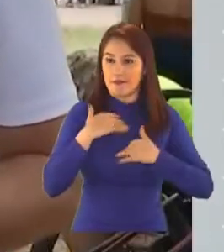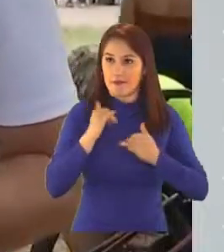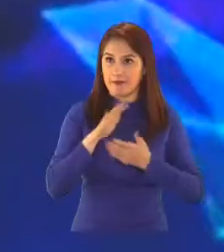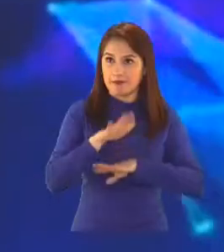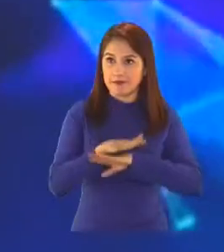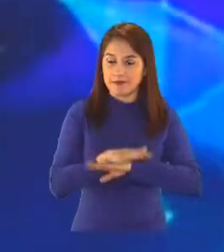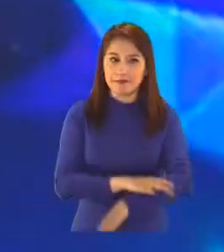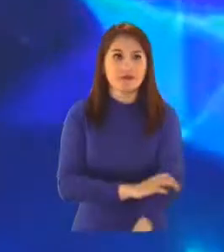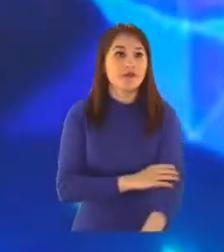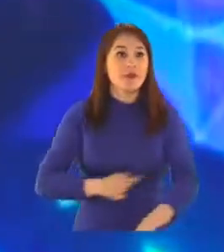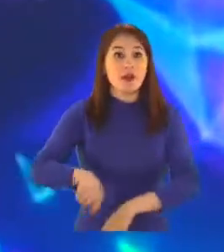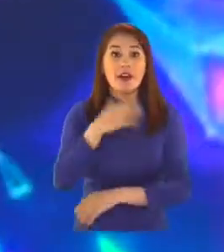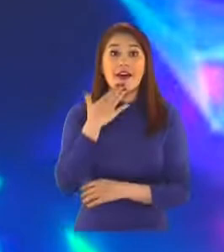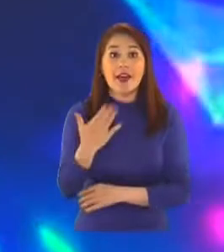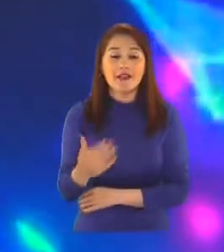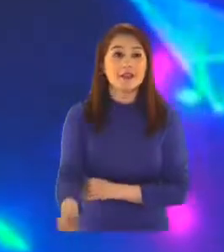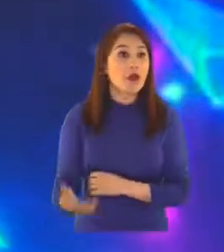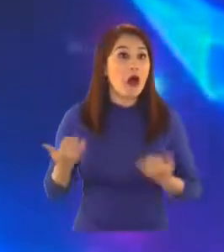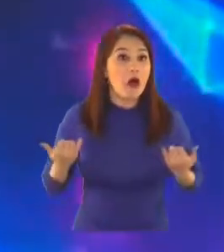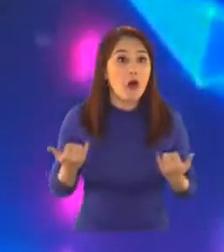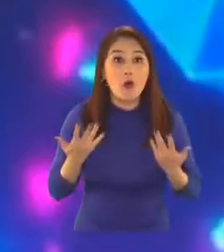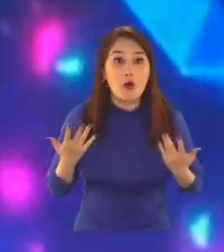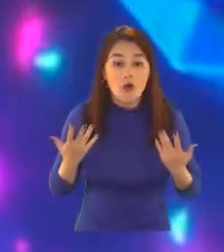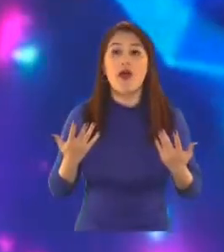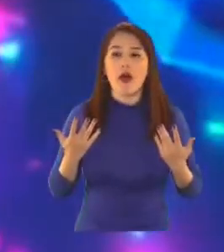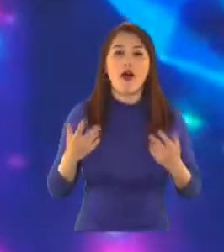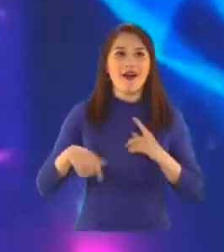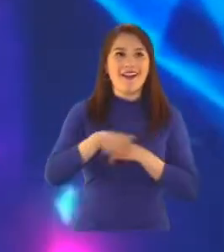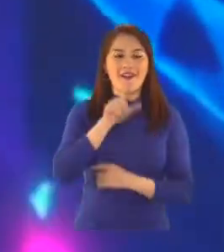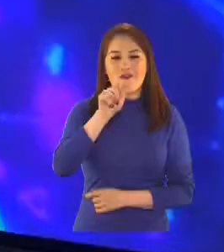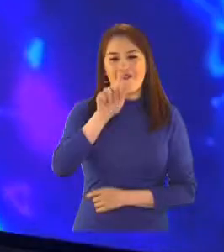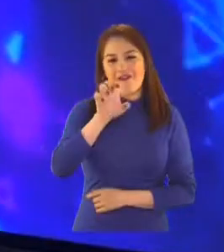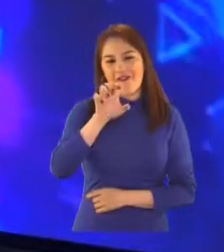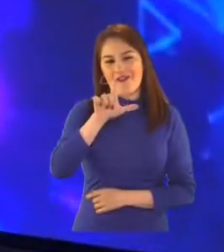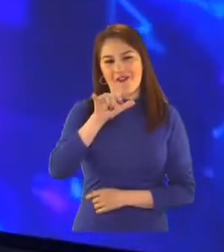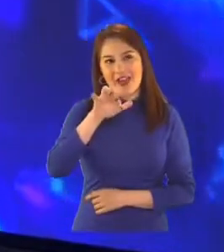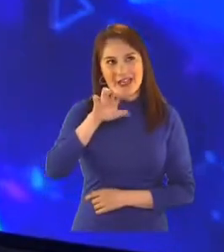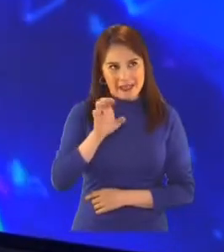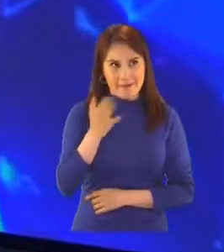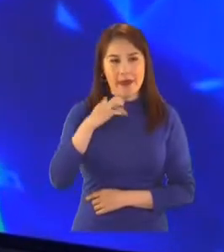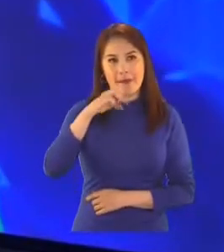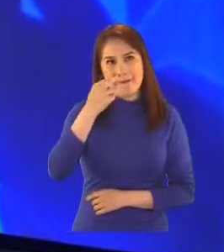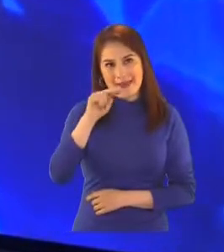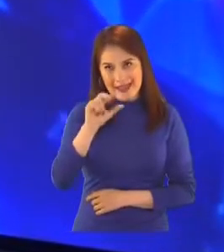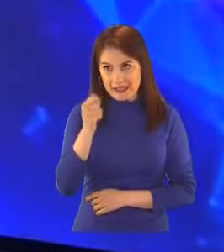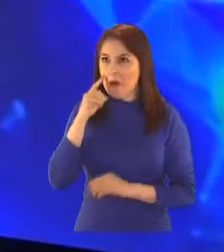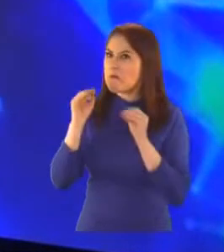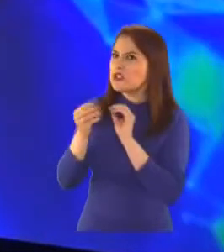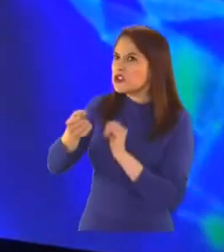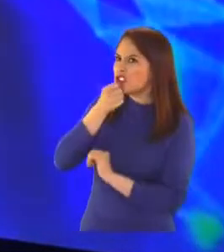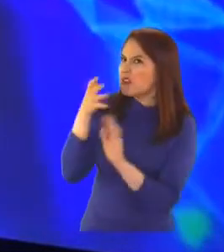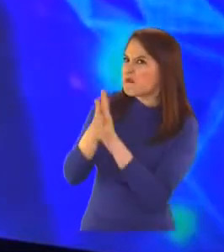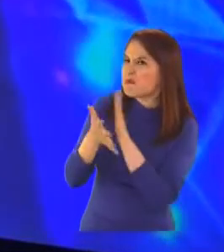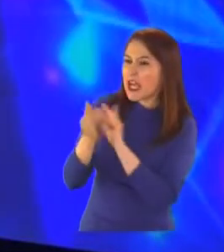tardes, Johnny. Muchísimas gracias. Vean, ¿y qué les parece si vamos ahora con Felipe Peña para conocer las noticias más relevantes en el entretenimiento internacional?